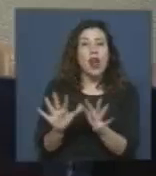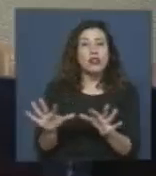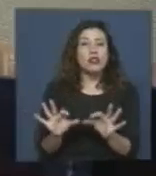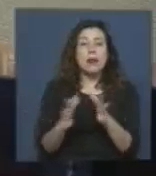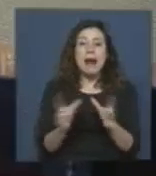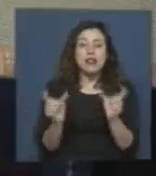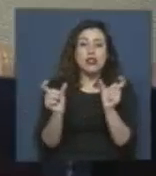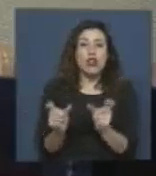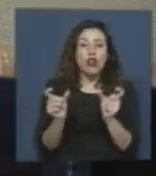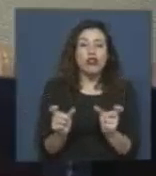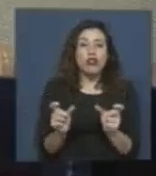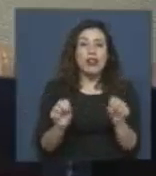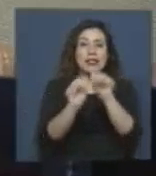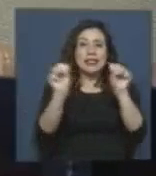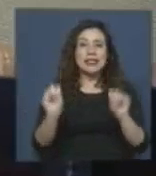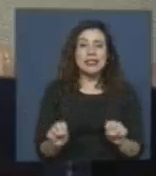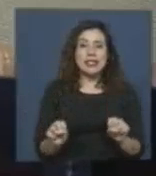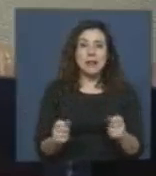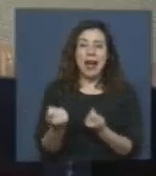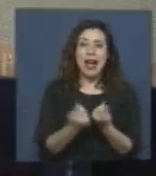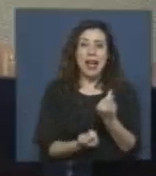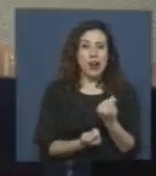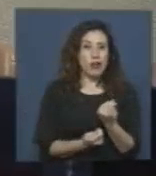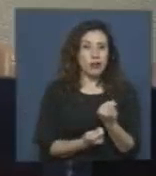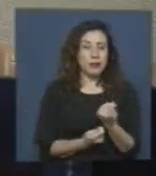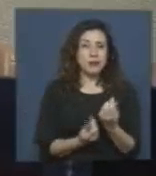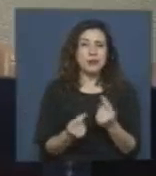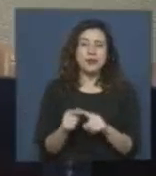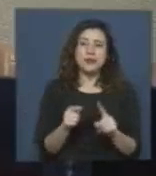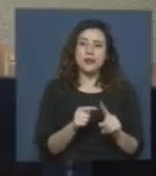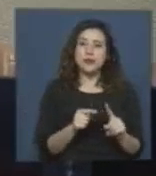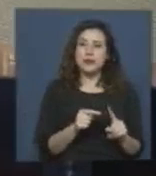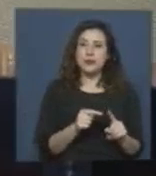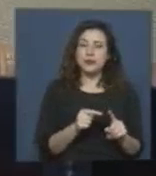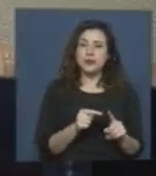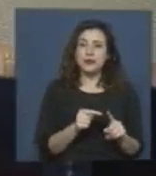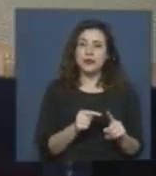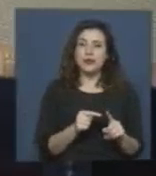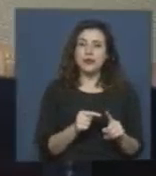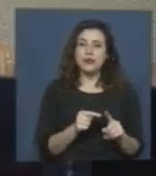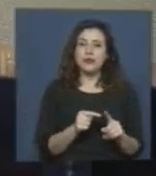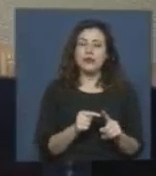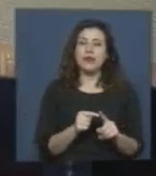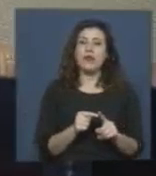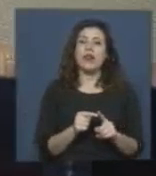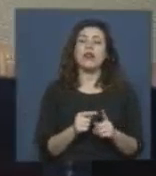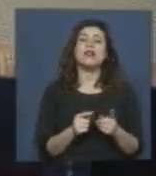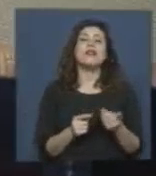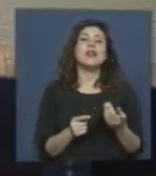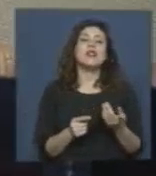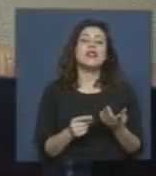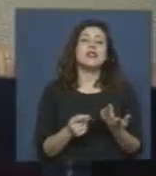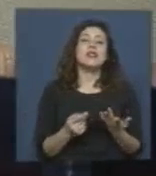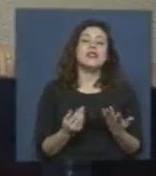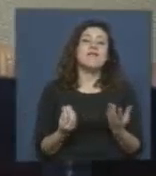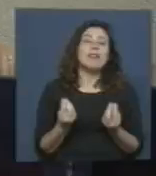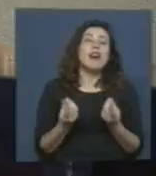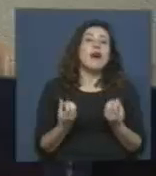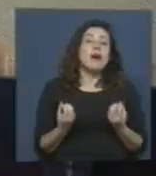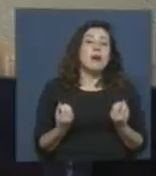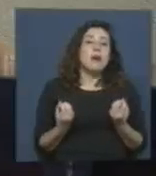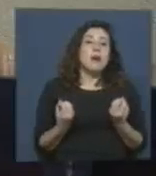regulación de nuestro sistema económico, que muchas veces se ha visto por la opacidad y que